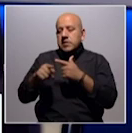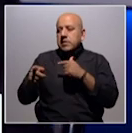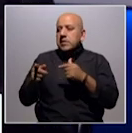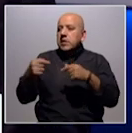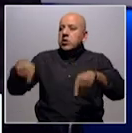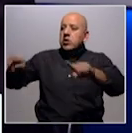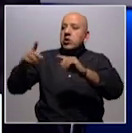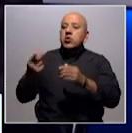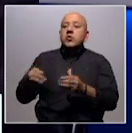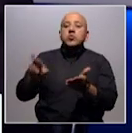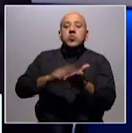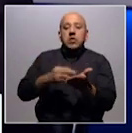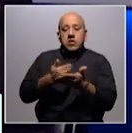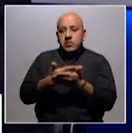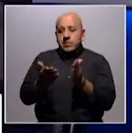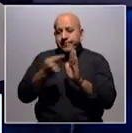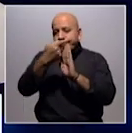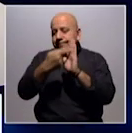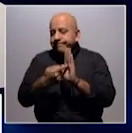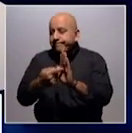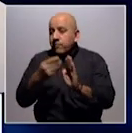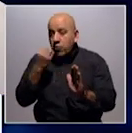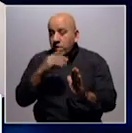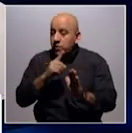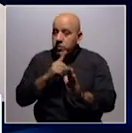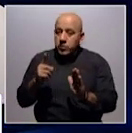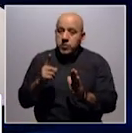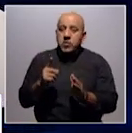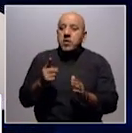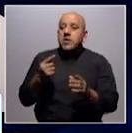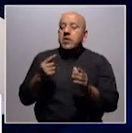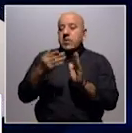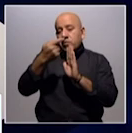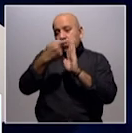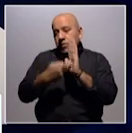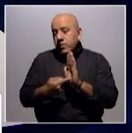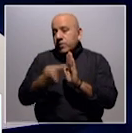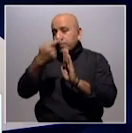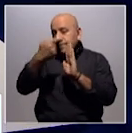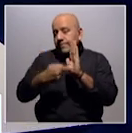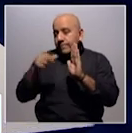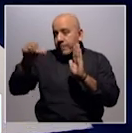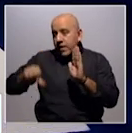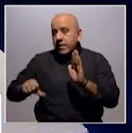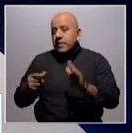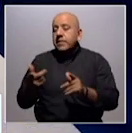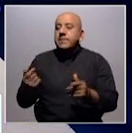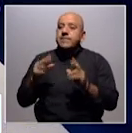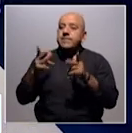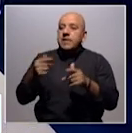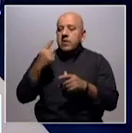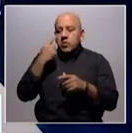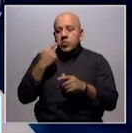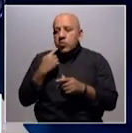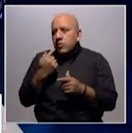no es algo que los resultados no son buenos y cuando digo no son buenos digo no voy a dar ninguna cifra